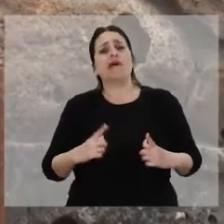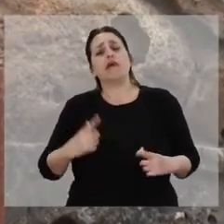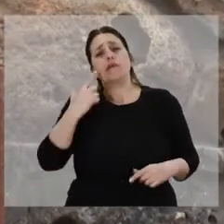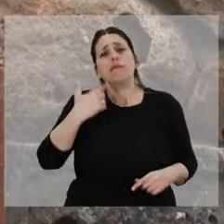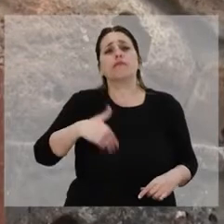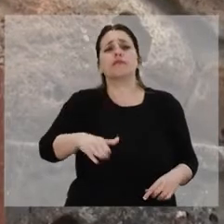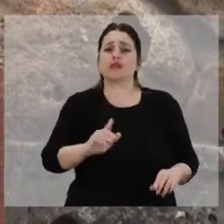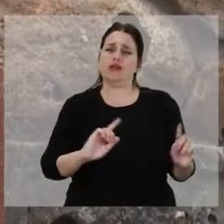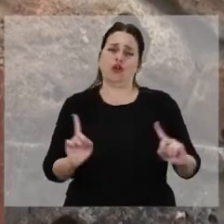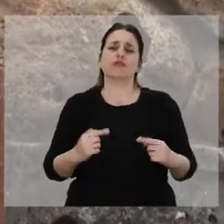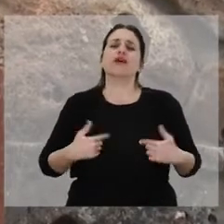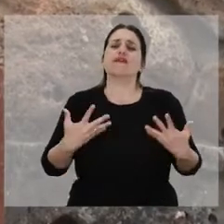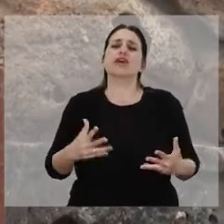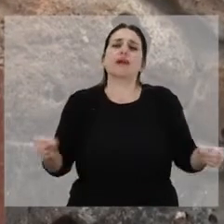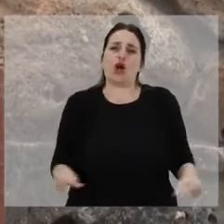cruzados.